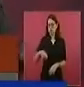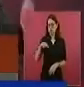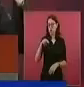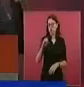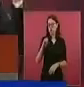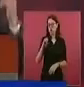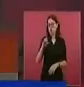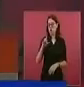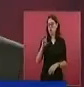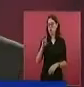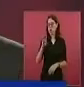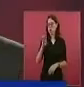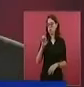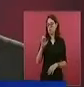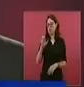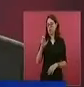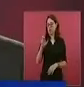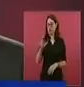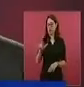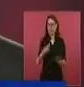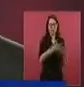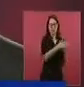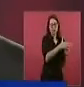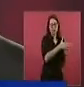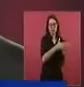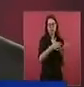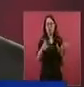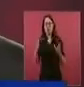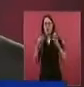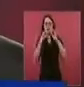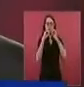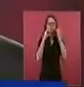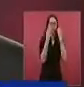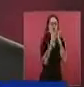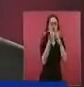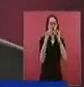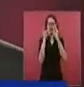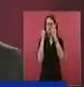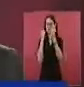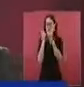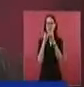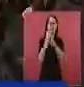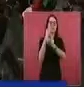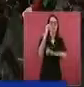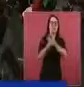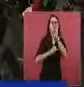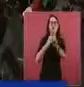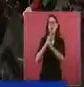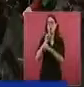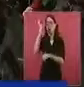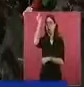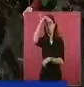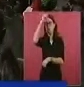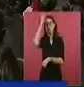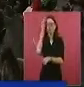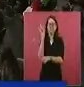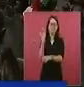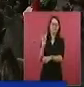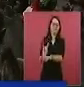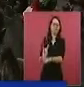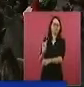Es como a estas alturas tomar en cuenta lo que opine